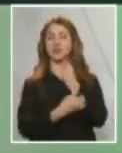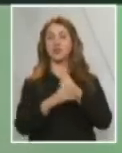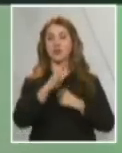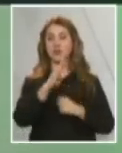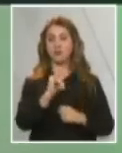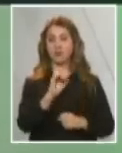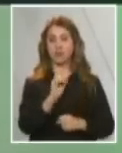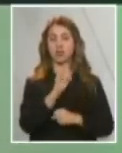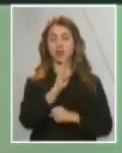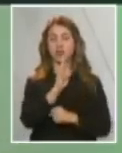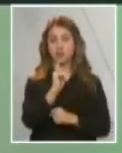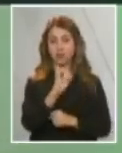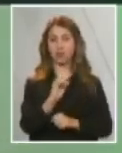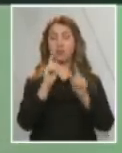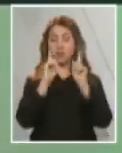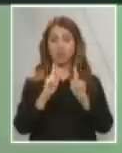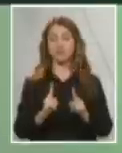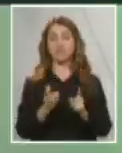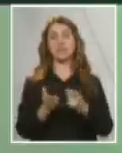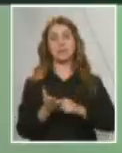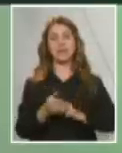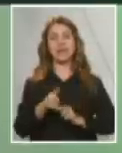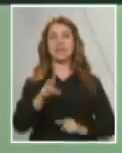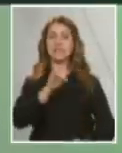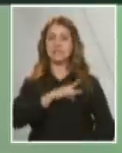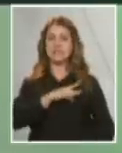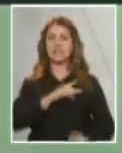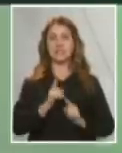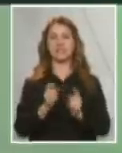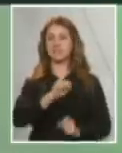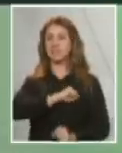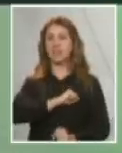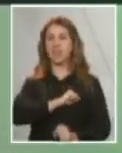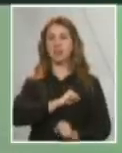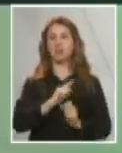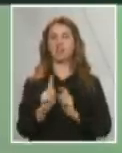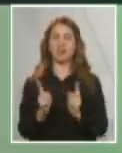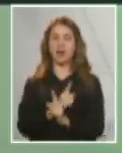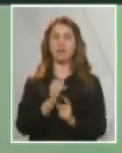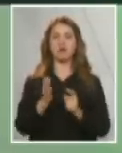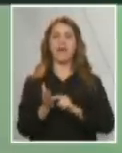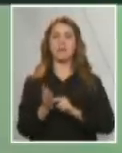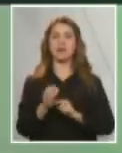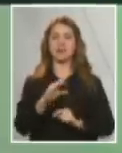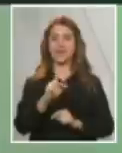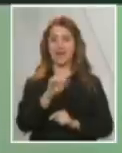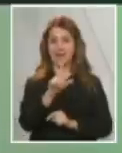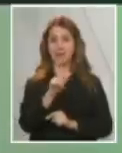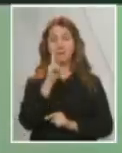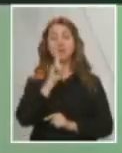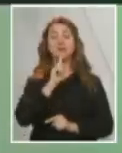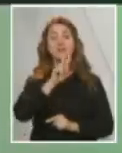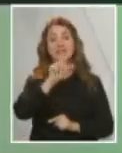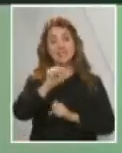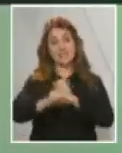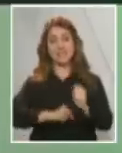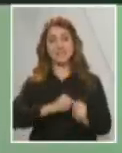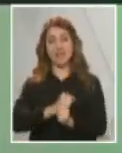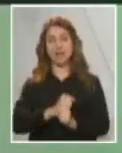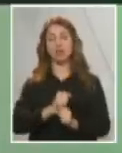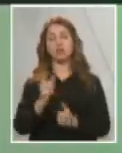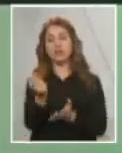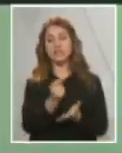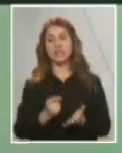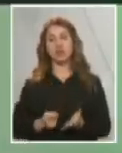Biobío, de la que debiera ser la capital de Chile, si no sé qué está haciendo Santiago en este tema. Pero en fin, lo importante es que además tiene 26 años, Pablo ya es